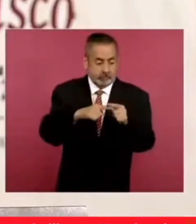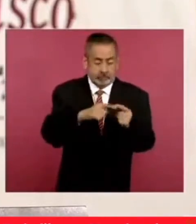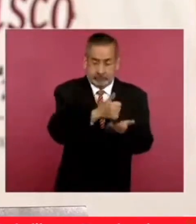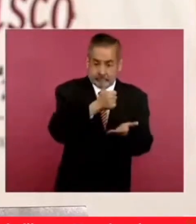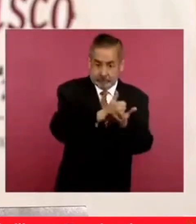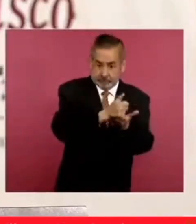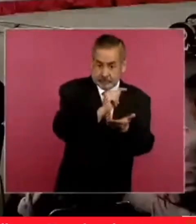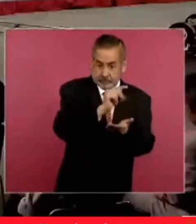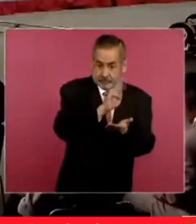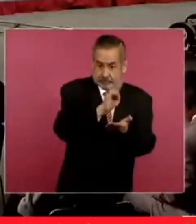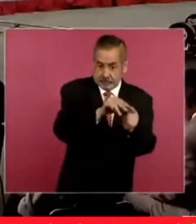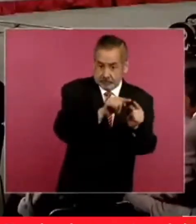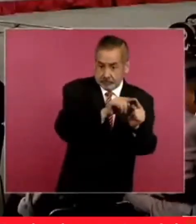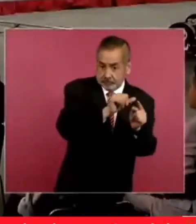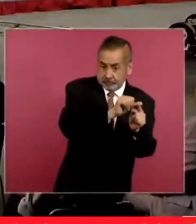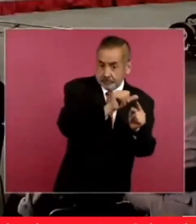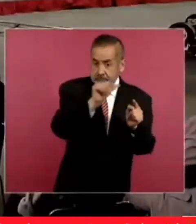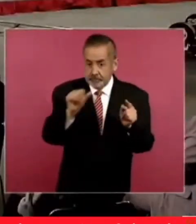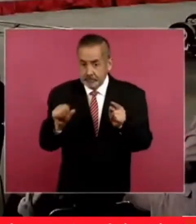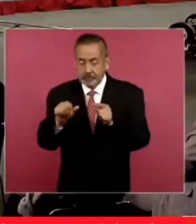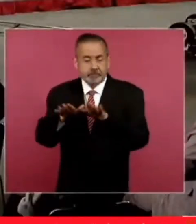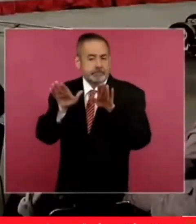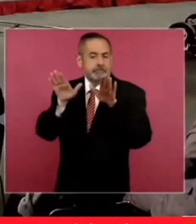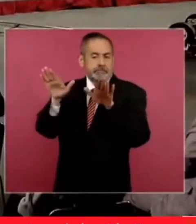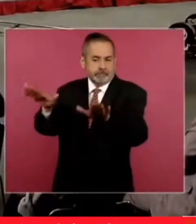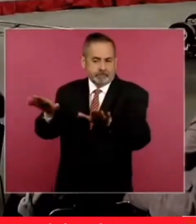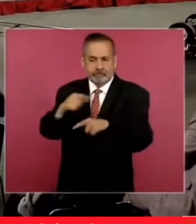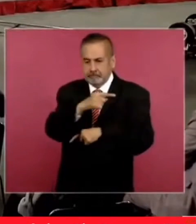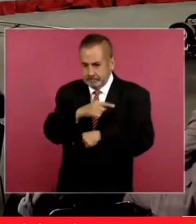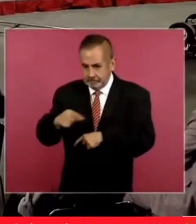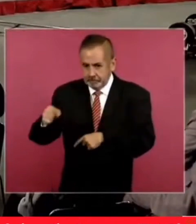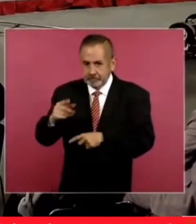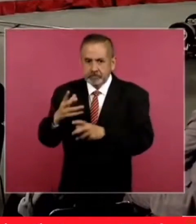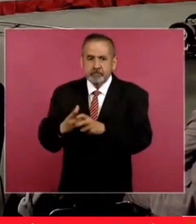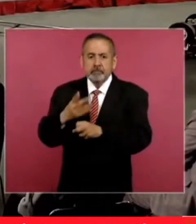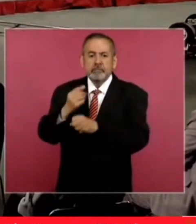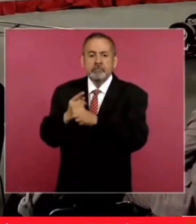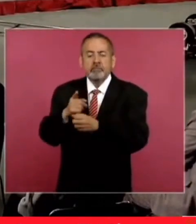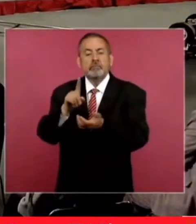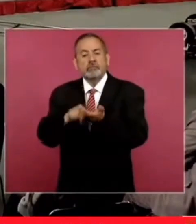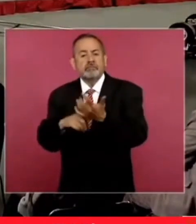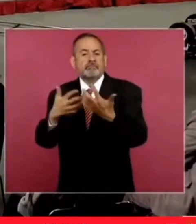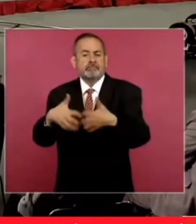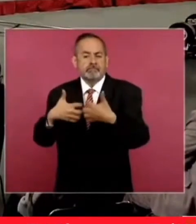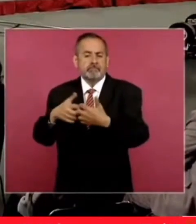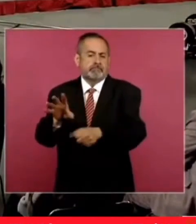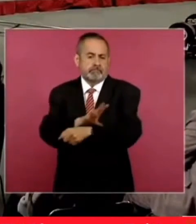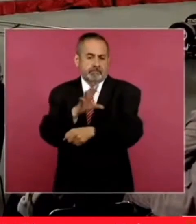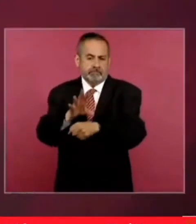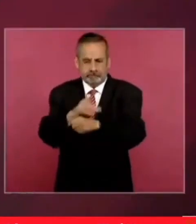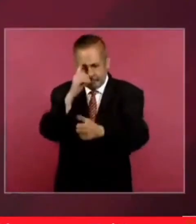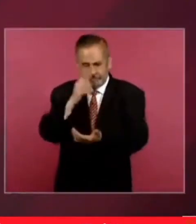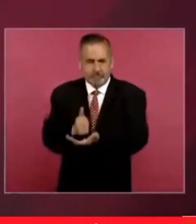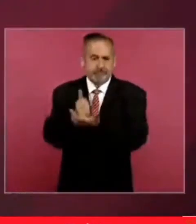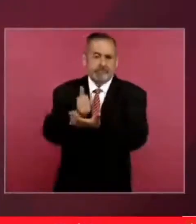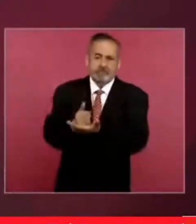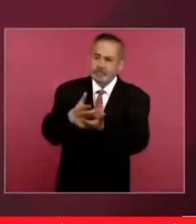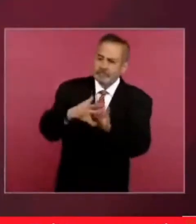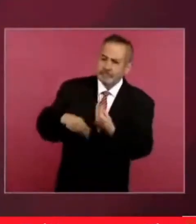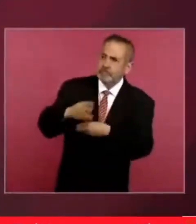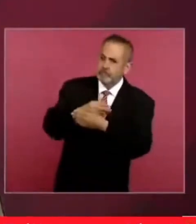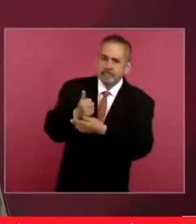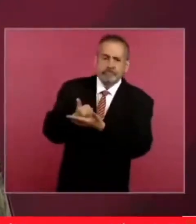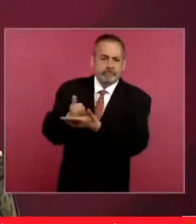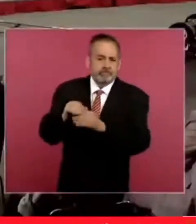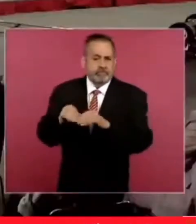Tulum hasta el aeropuerto, incluyendo una subestación eléctrica intermedia para soportar el crecimiento urbano de la ciudad hacia